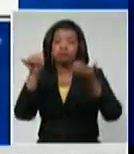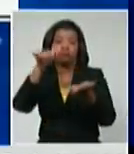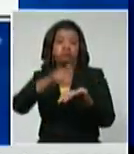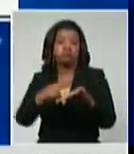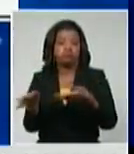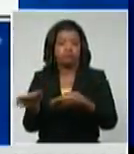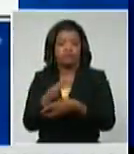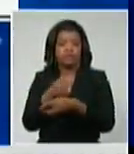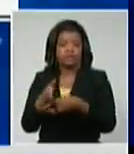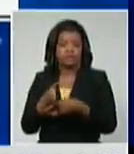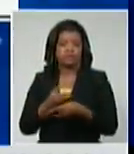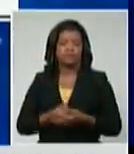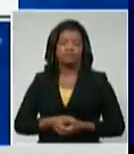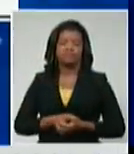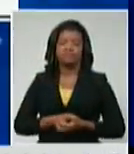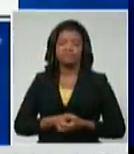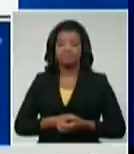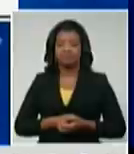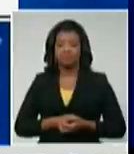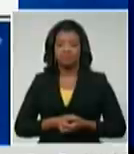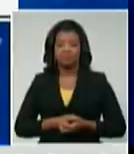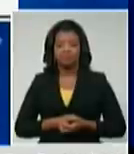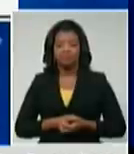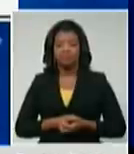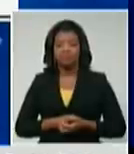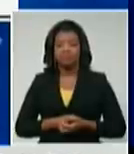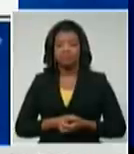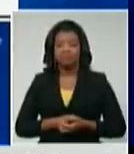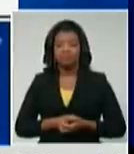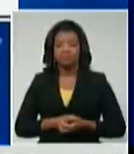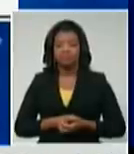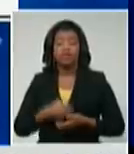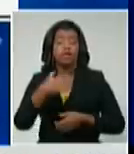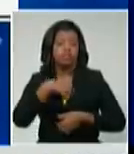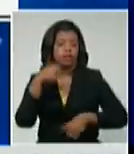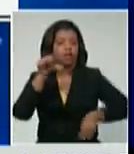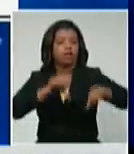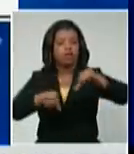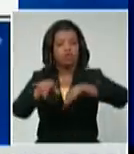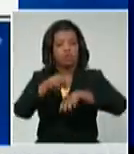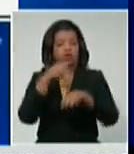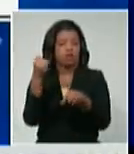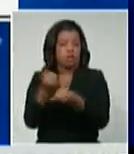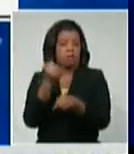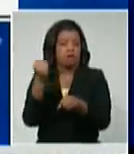su laboratorio también con un trabajo que se viene consolidando,